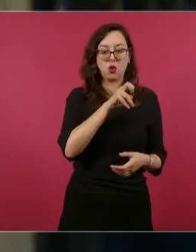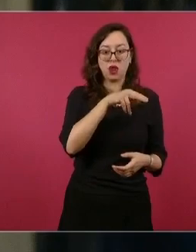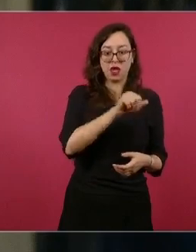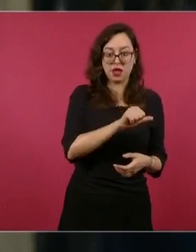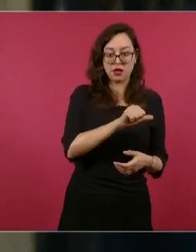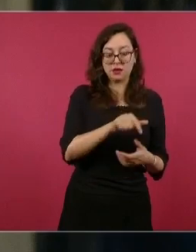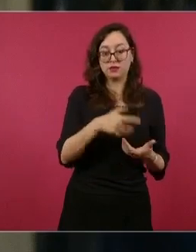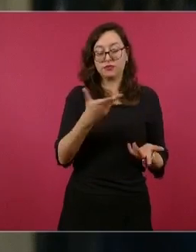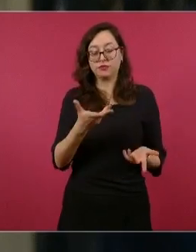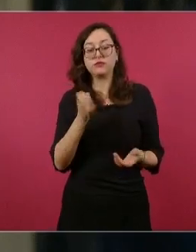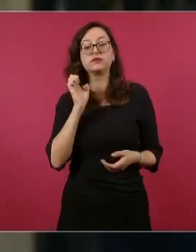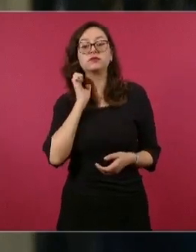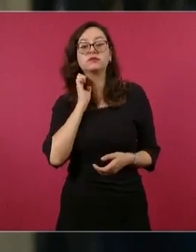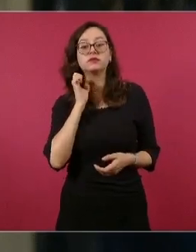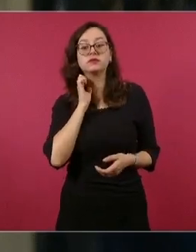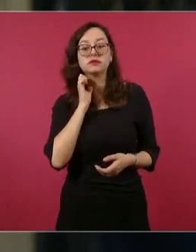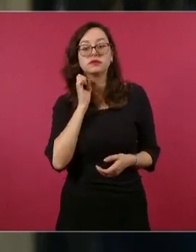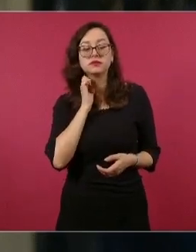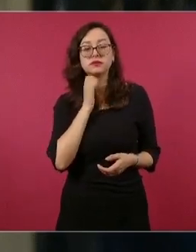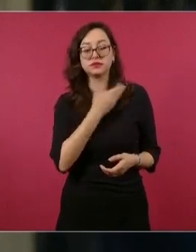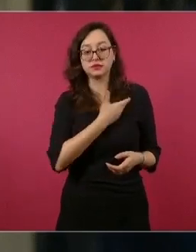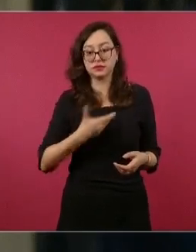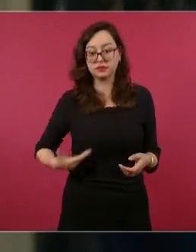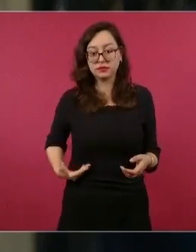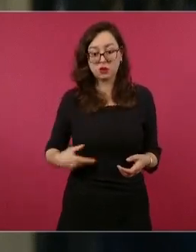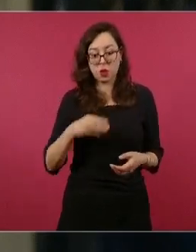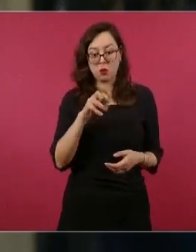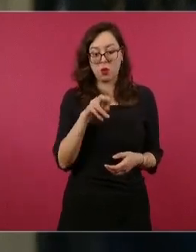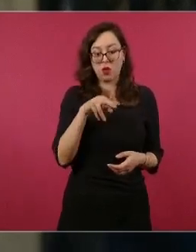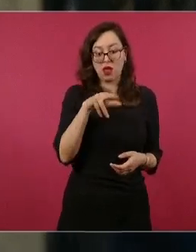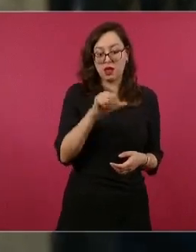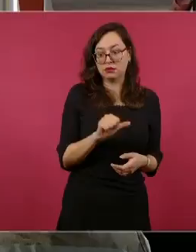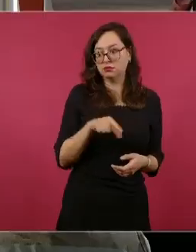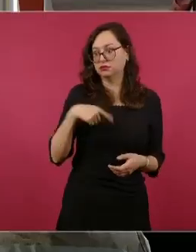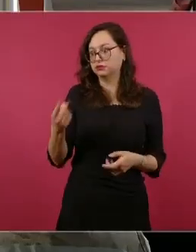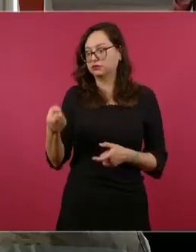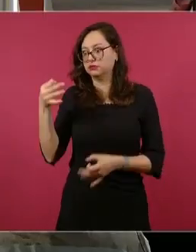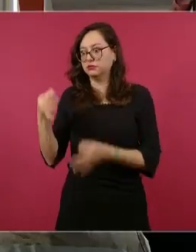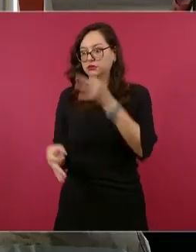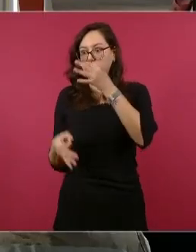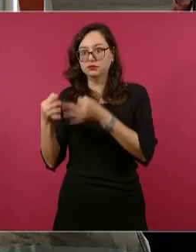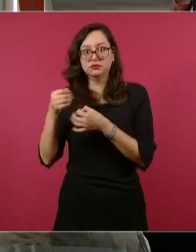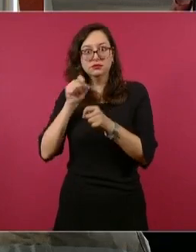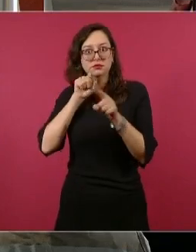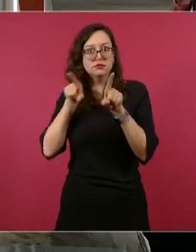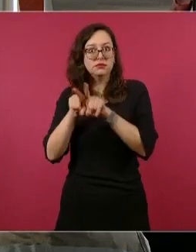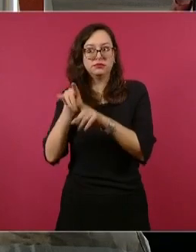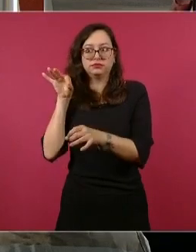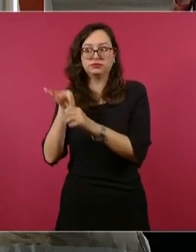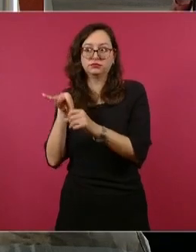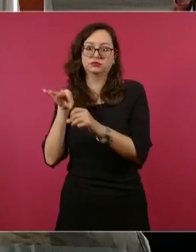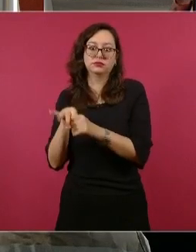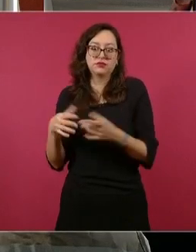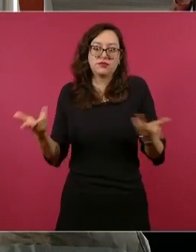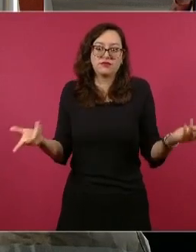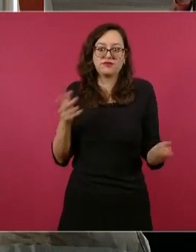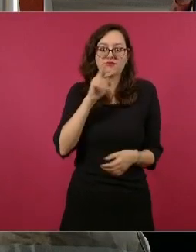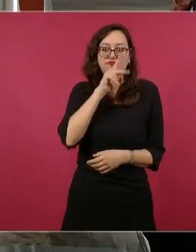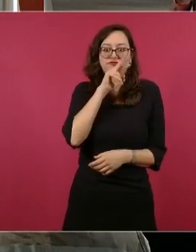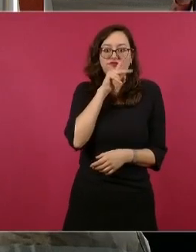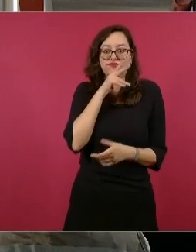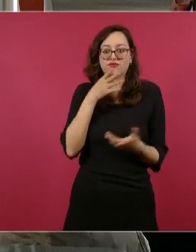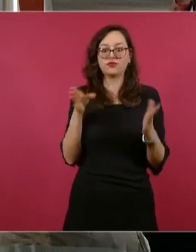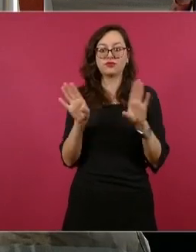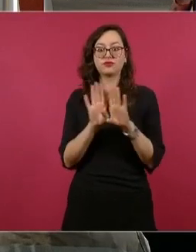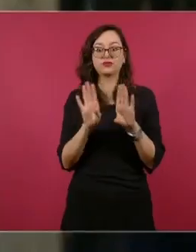sería, pues, elección de la población, pero, pues, precisamente en torno al tema de la preocupación de que si se tiene que resolver un tema,